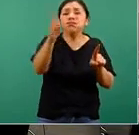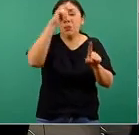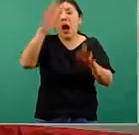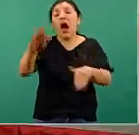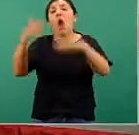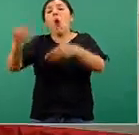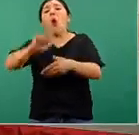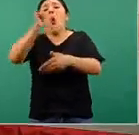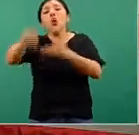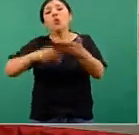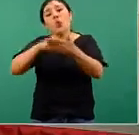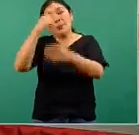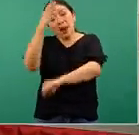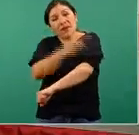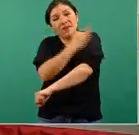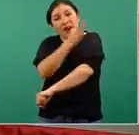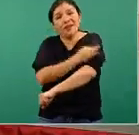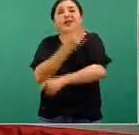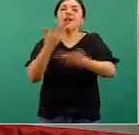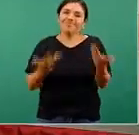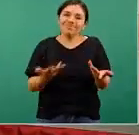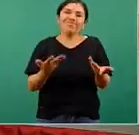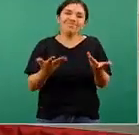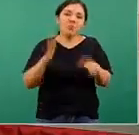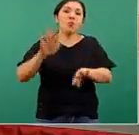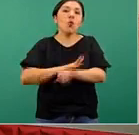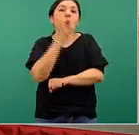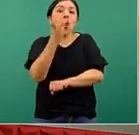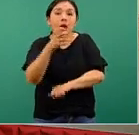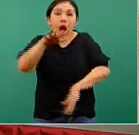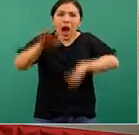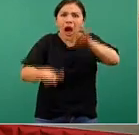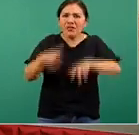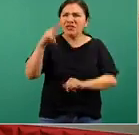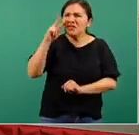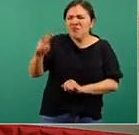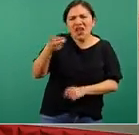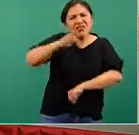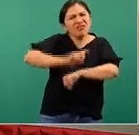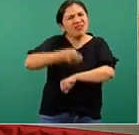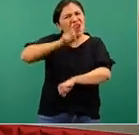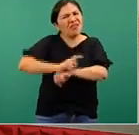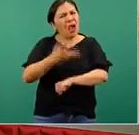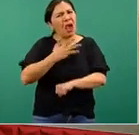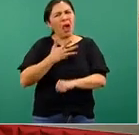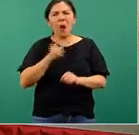Y eso es lo que hace que en algunos días tengamos una menor